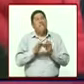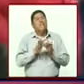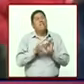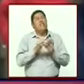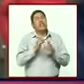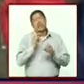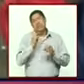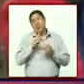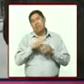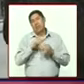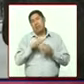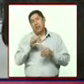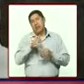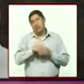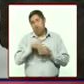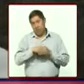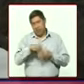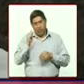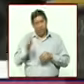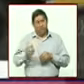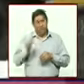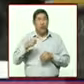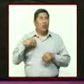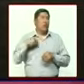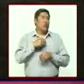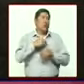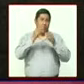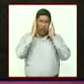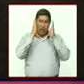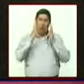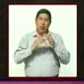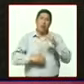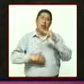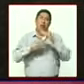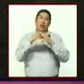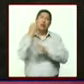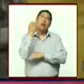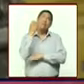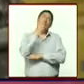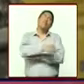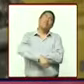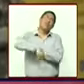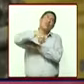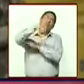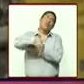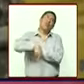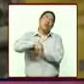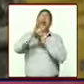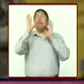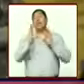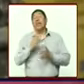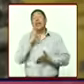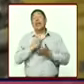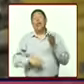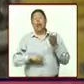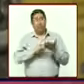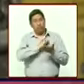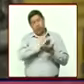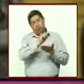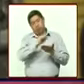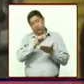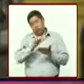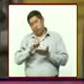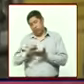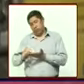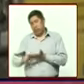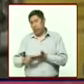su participación en las elecciones judiciales. Vamos a estar atendiendo hasta la medianoche. En realidad lo que se necesita es el llenado del formulario, como